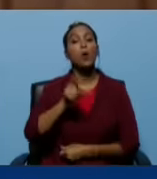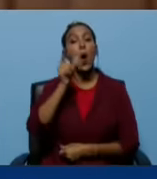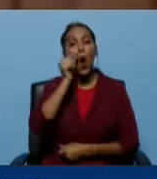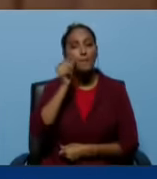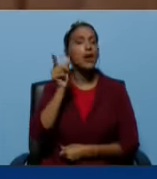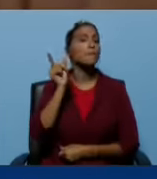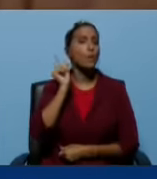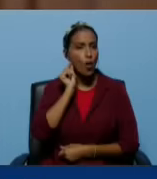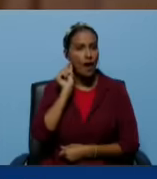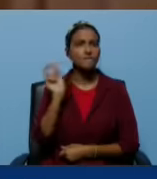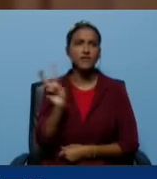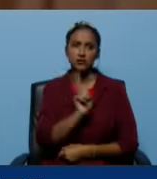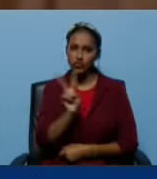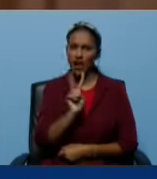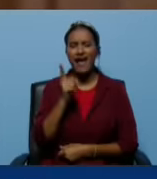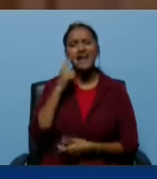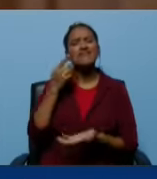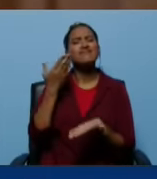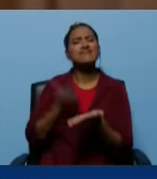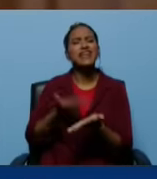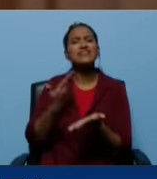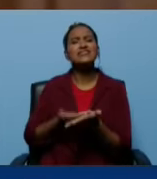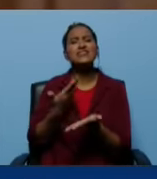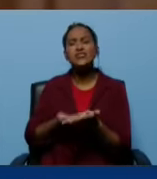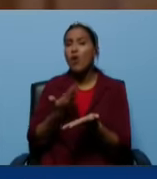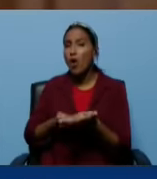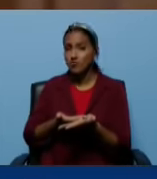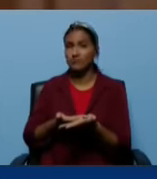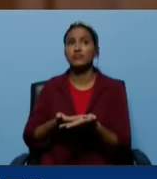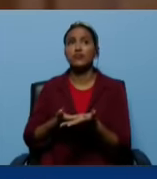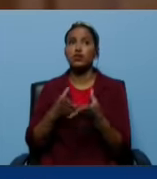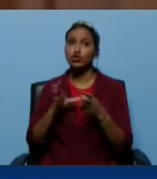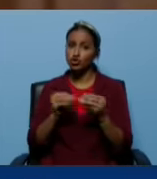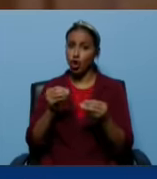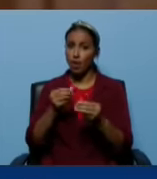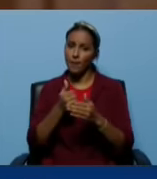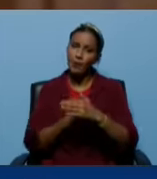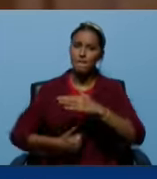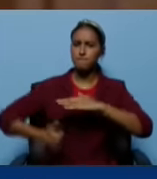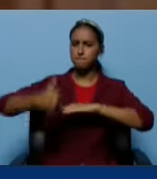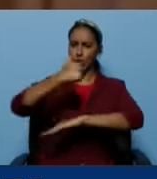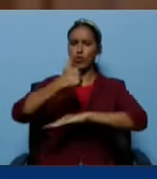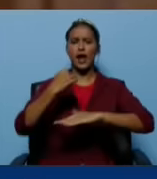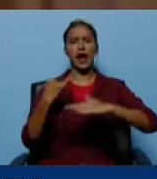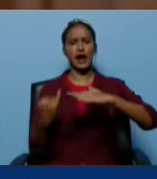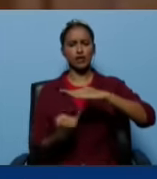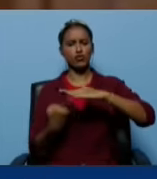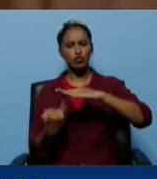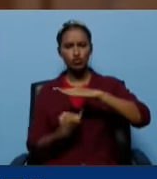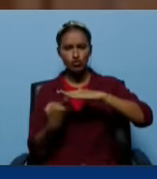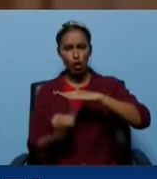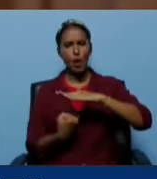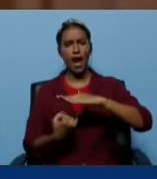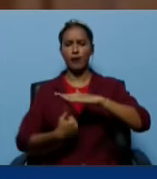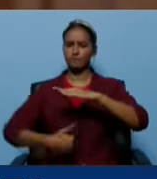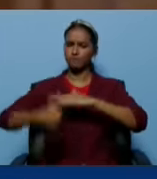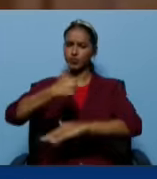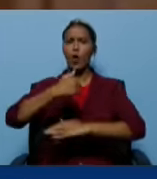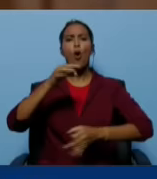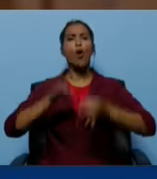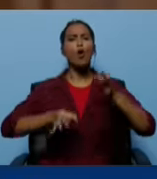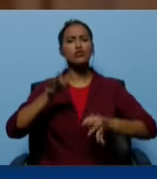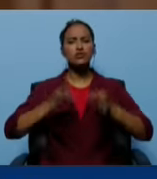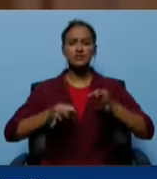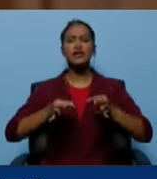de un acto de altísima institucionalidad que ratifica el carácter republicano de nuestros